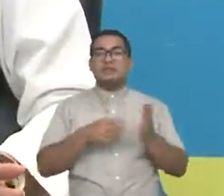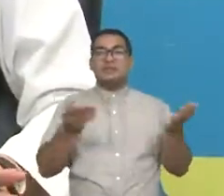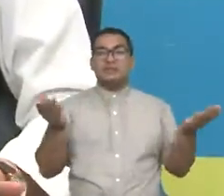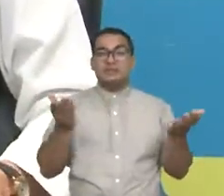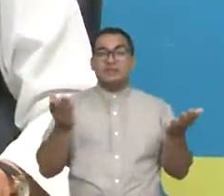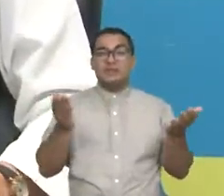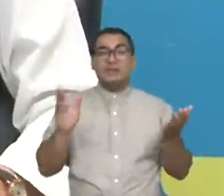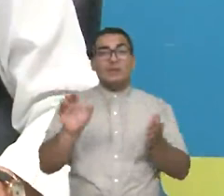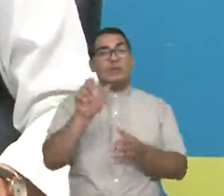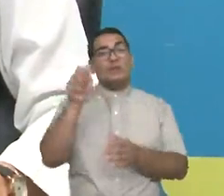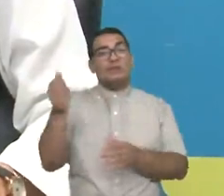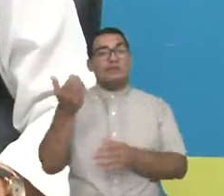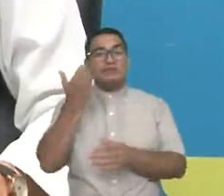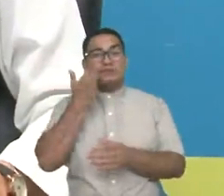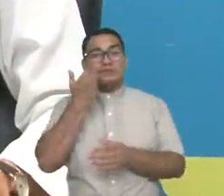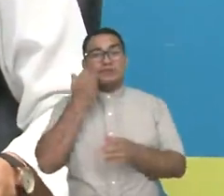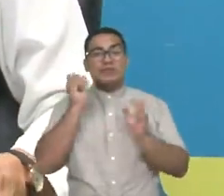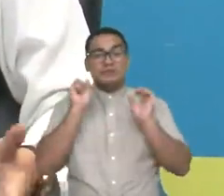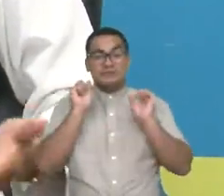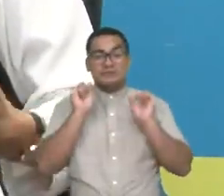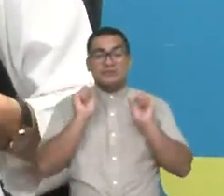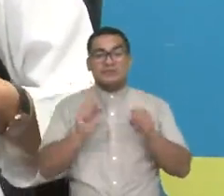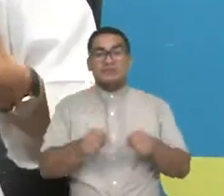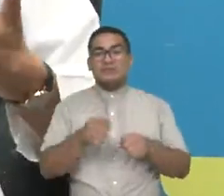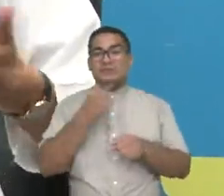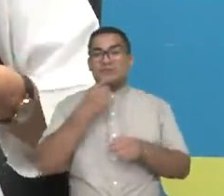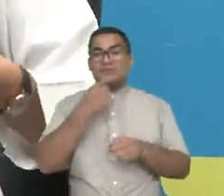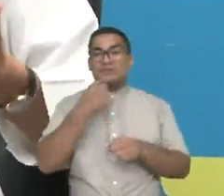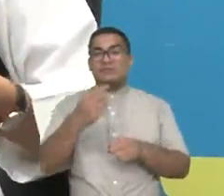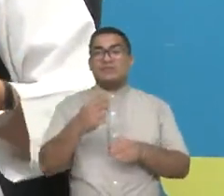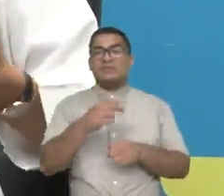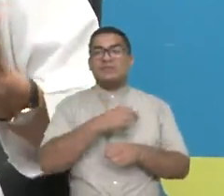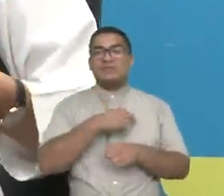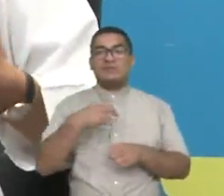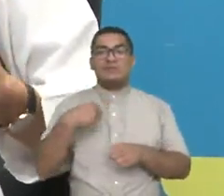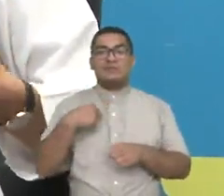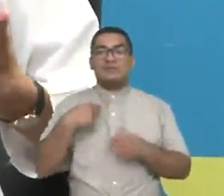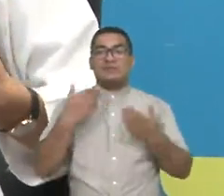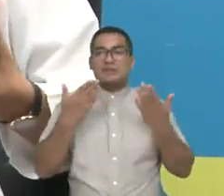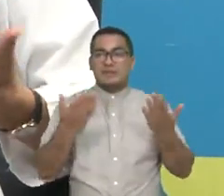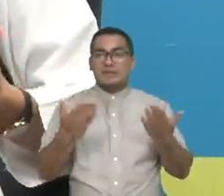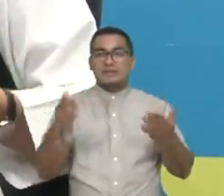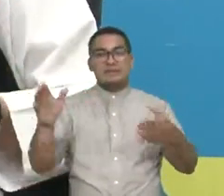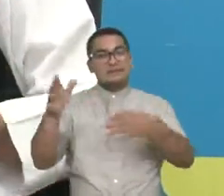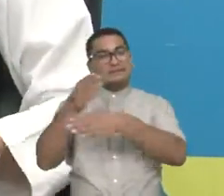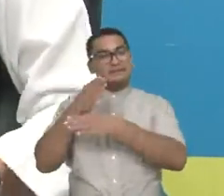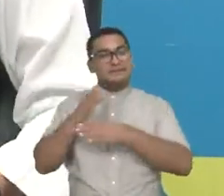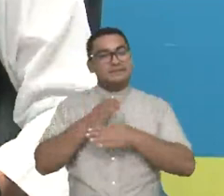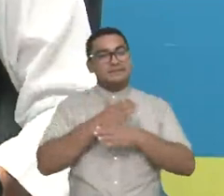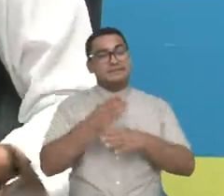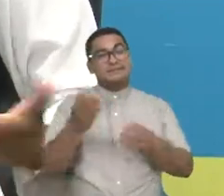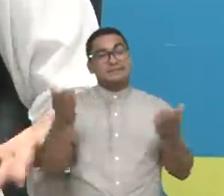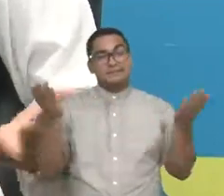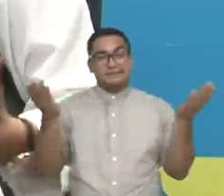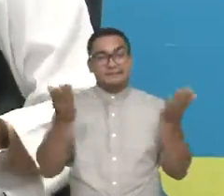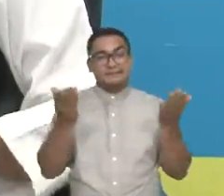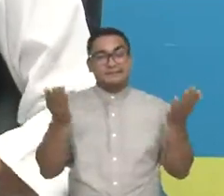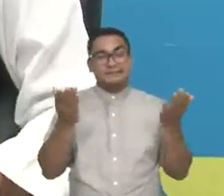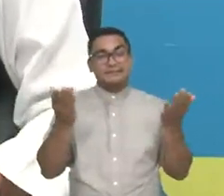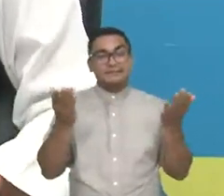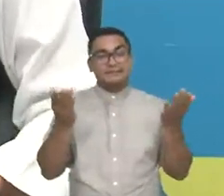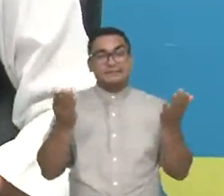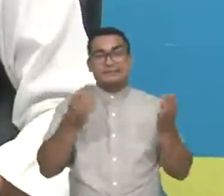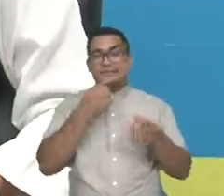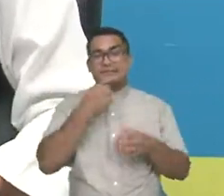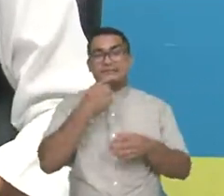aparecen otras enfermedades de salud mental, y vamos a estar con ese continuo, ¿verdad?, de situaciones que al final pues nos